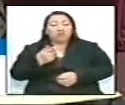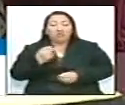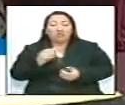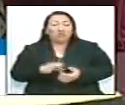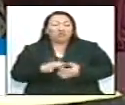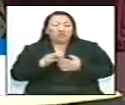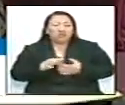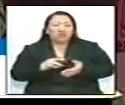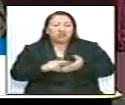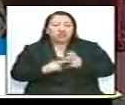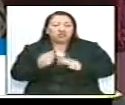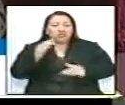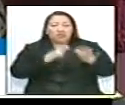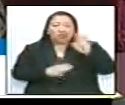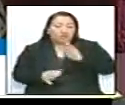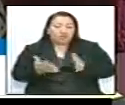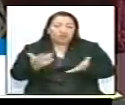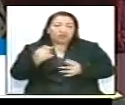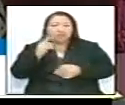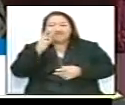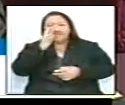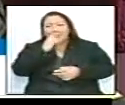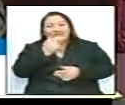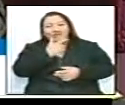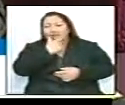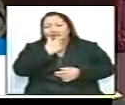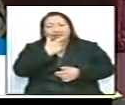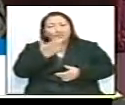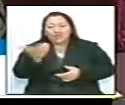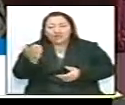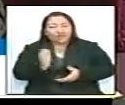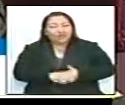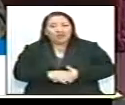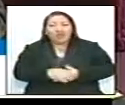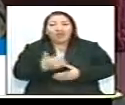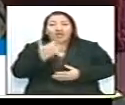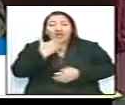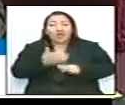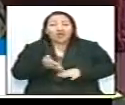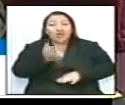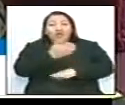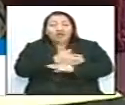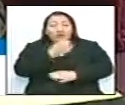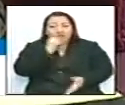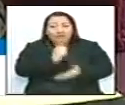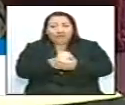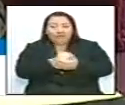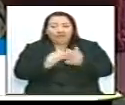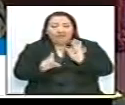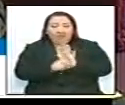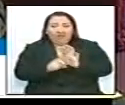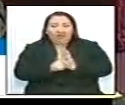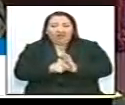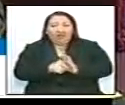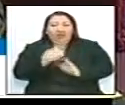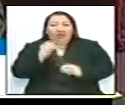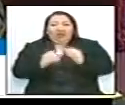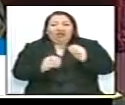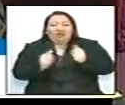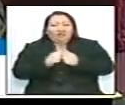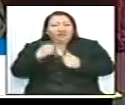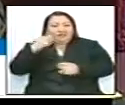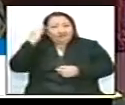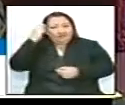delicado, preocupante, a veces hilarante, que quienes aprobaron la ley de reforma